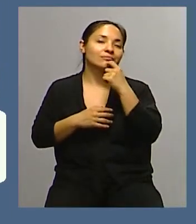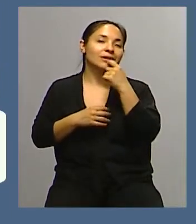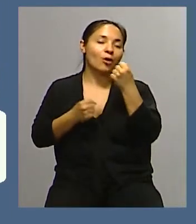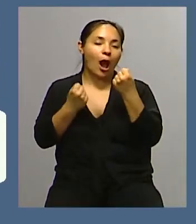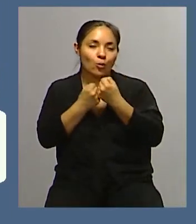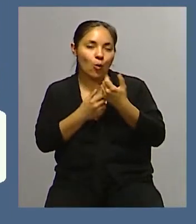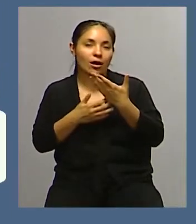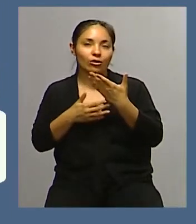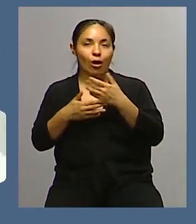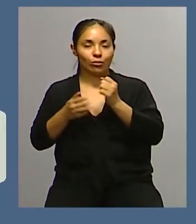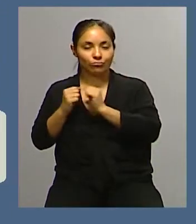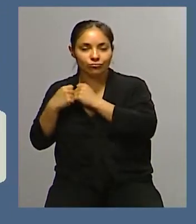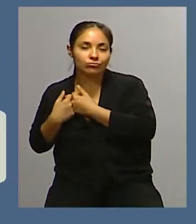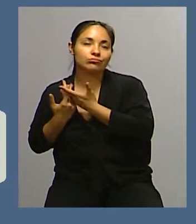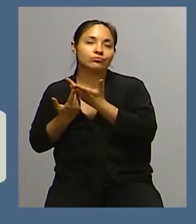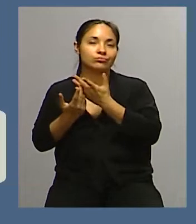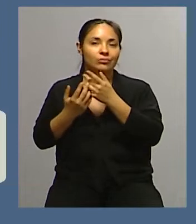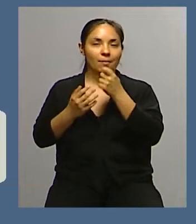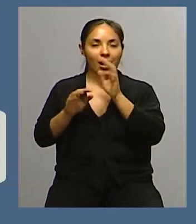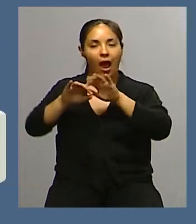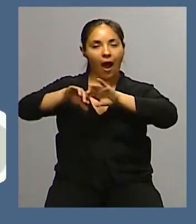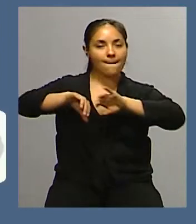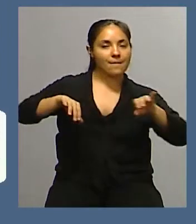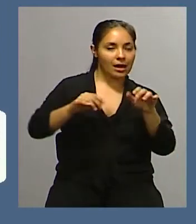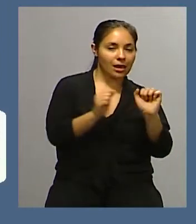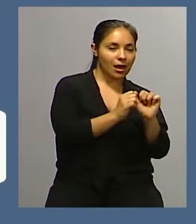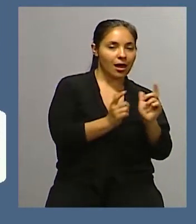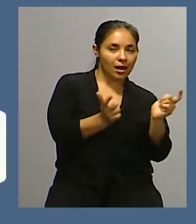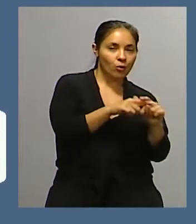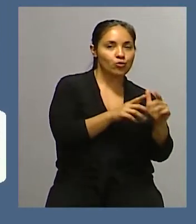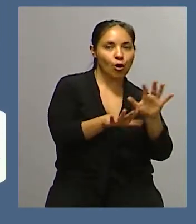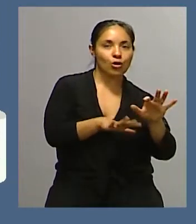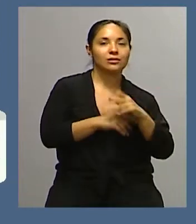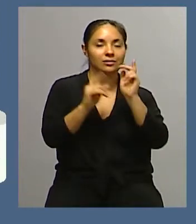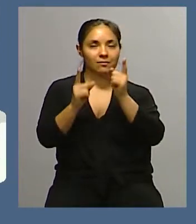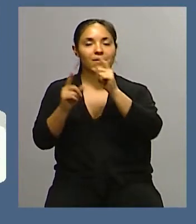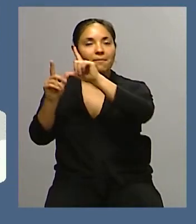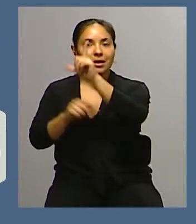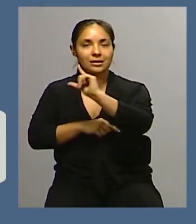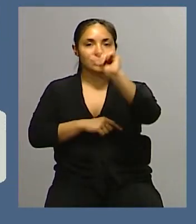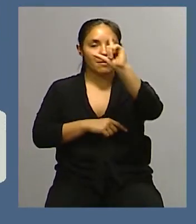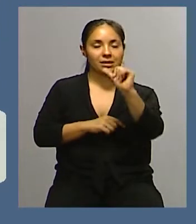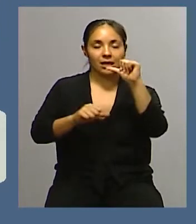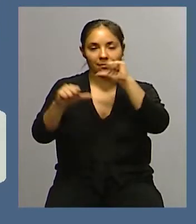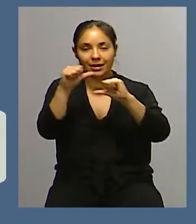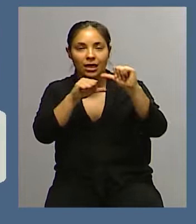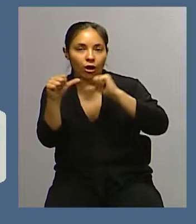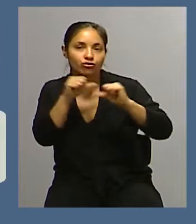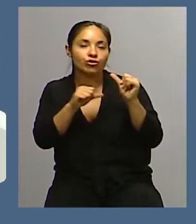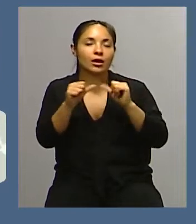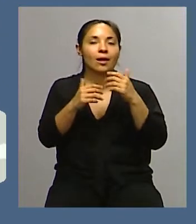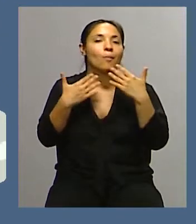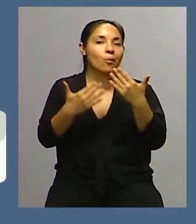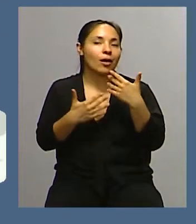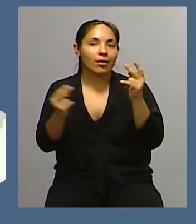mucha reunión paralela, a su vez hay días temáticos donde los países y también los investigadores y demás tienen la posibilidad